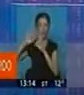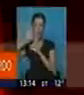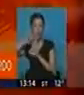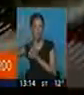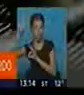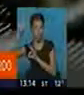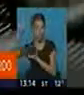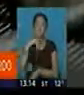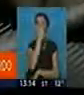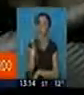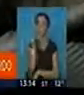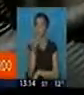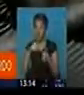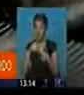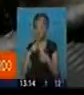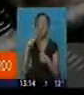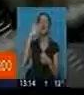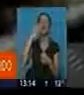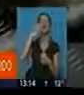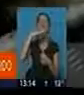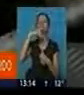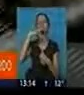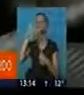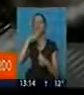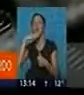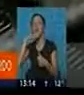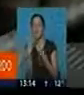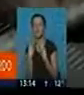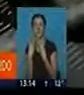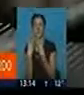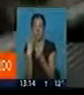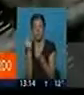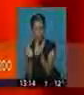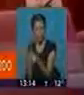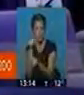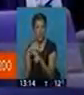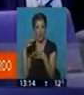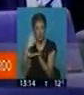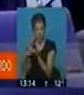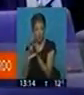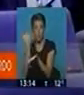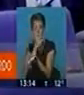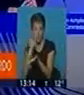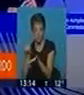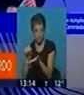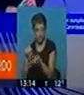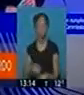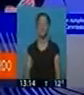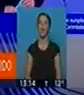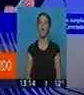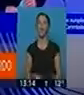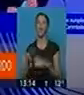60% corresponden a soja y forraje para el sector porcino. Desde el punto de vista europeo, abrir